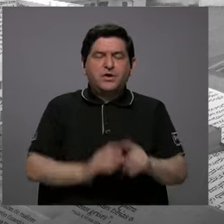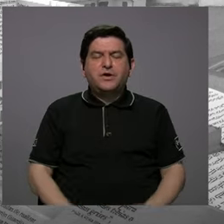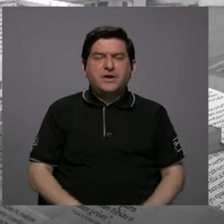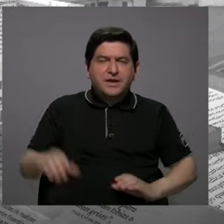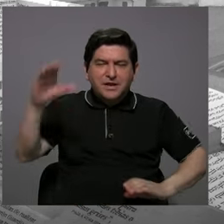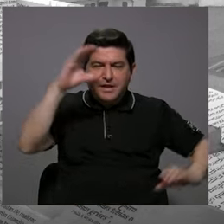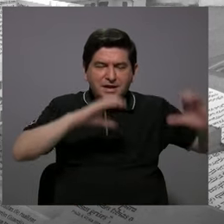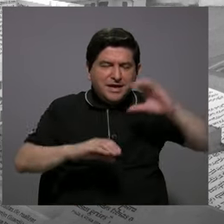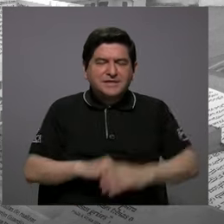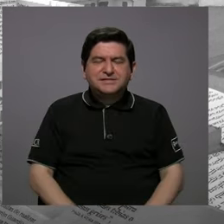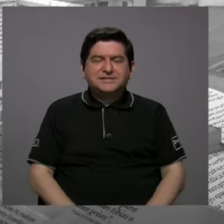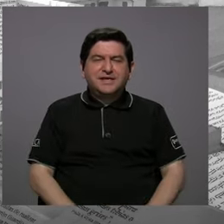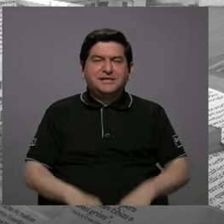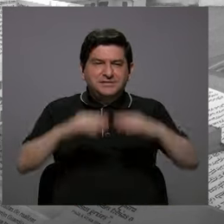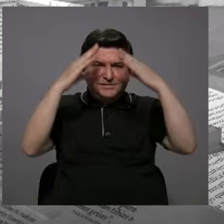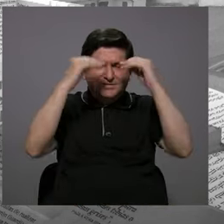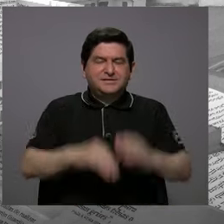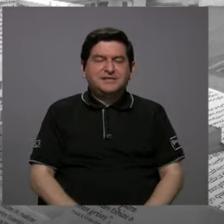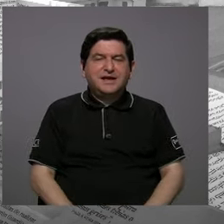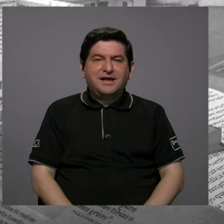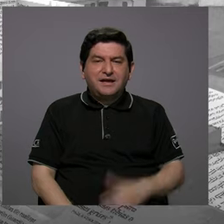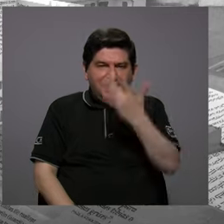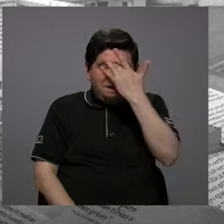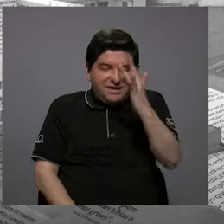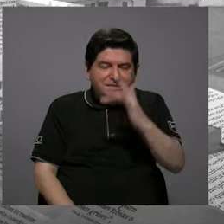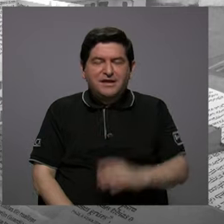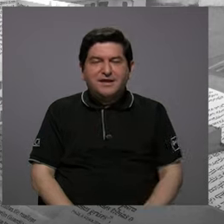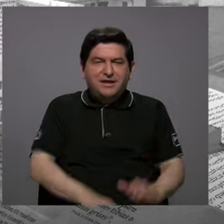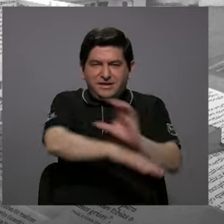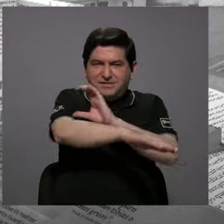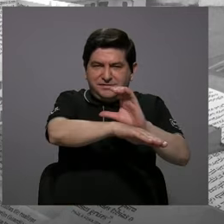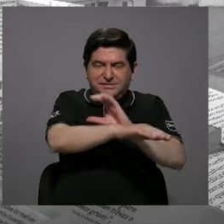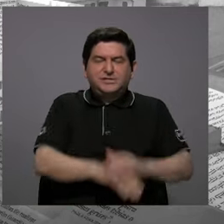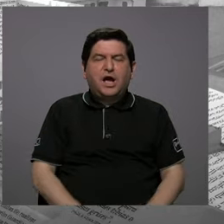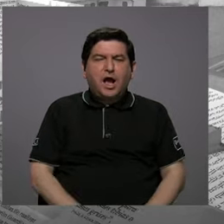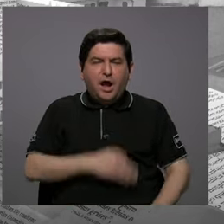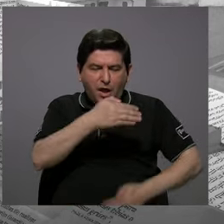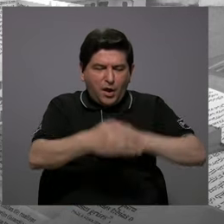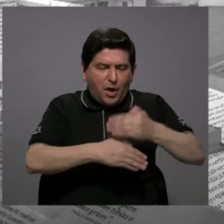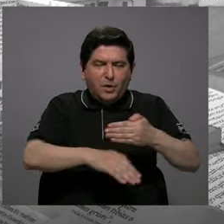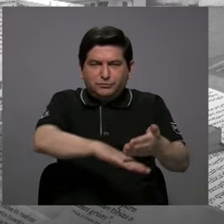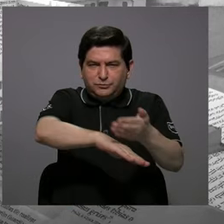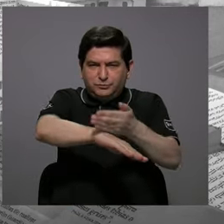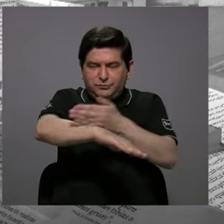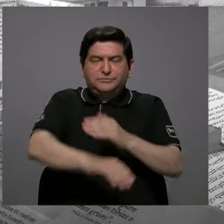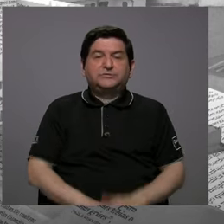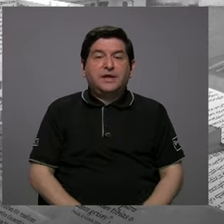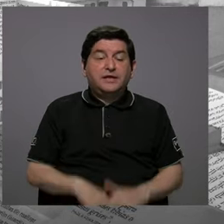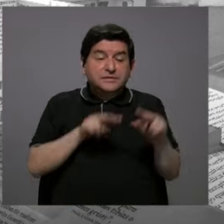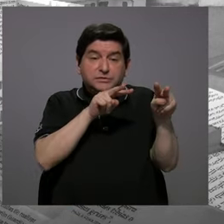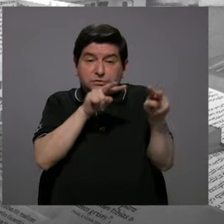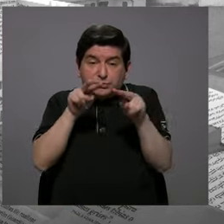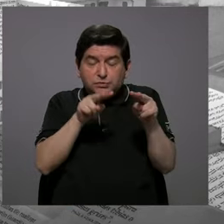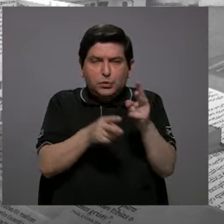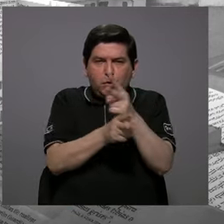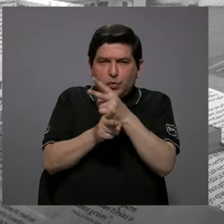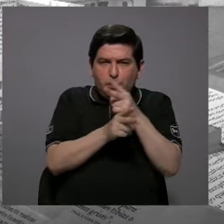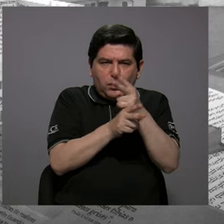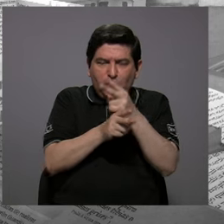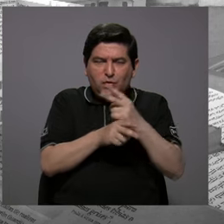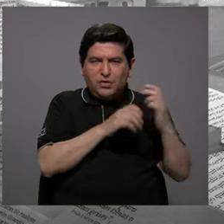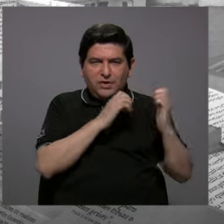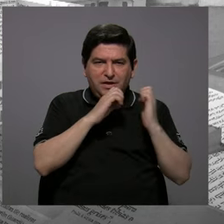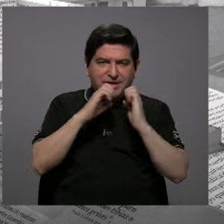de datos la Inteligencia artificial se van sofisticando perfeccionando la vigilancia tiene que ver con el monitoreo y el análisis